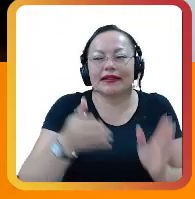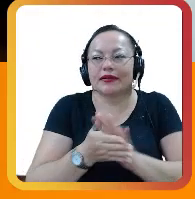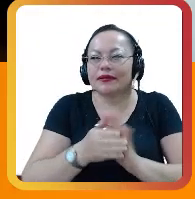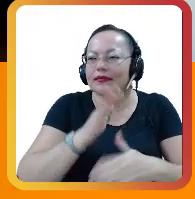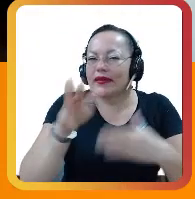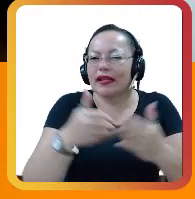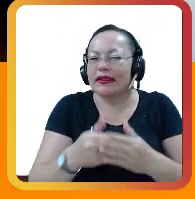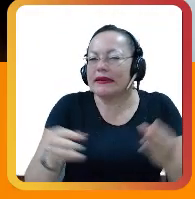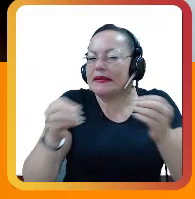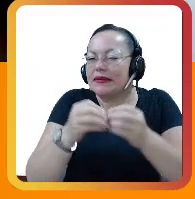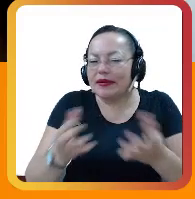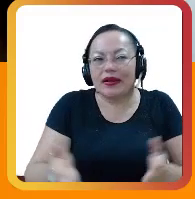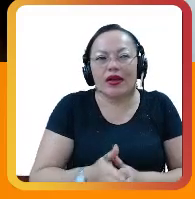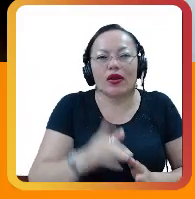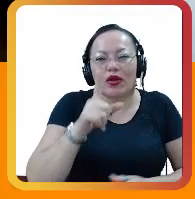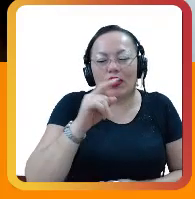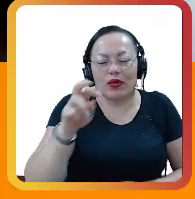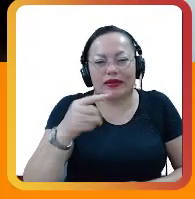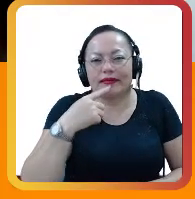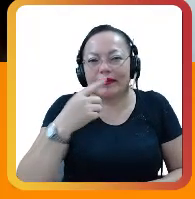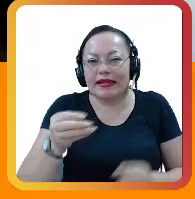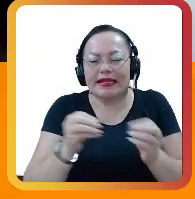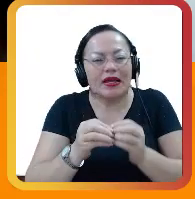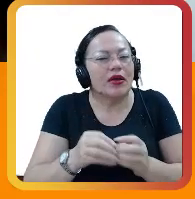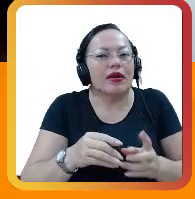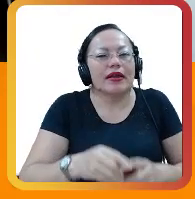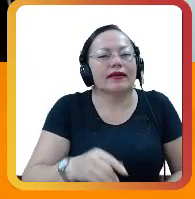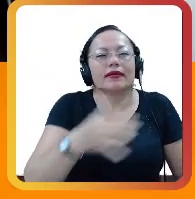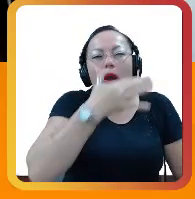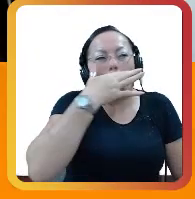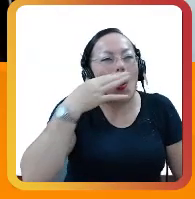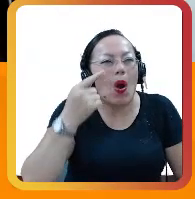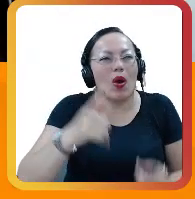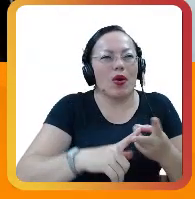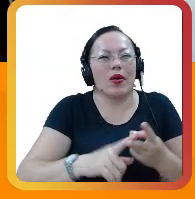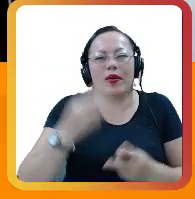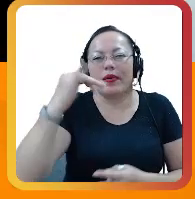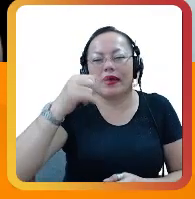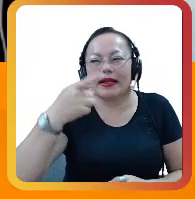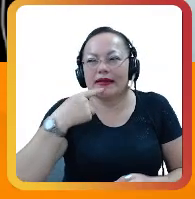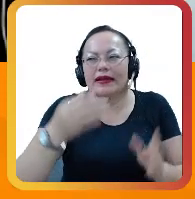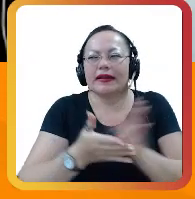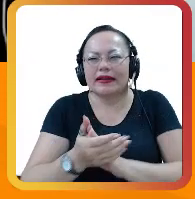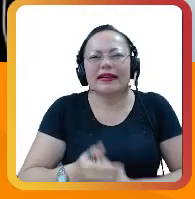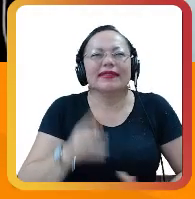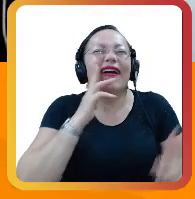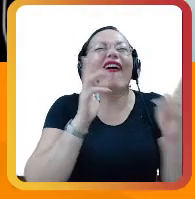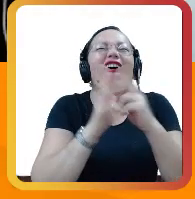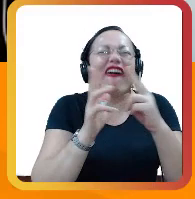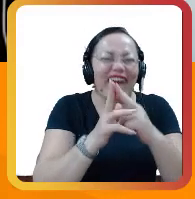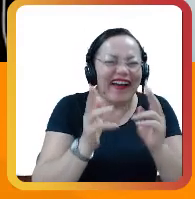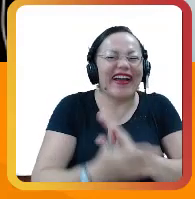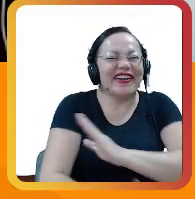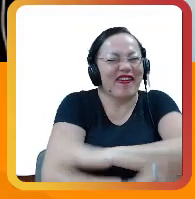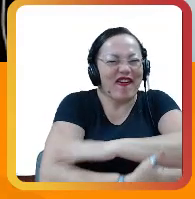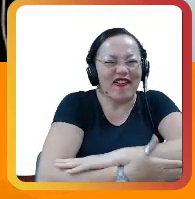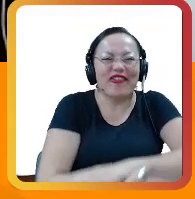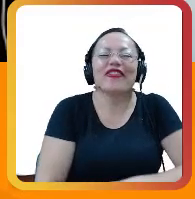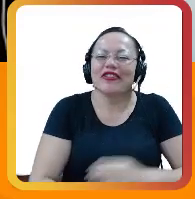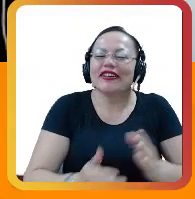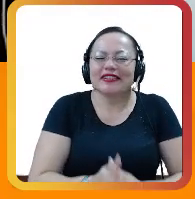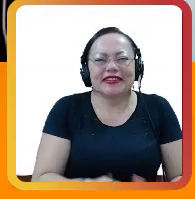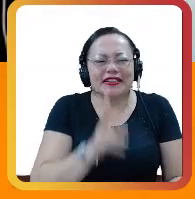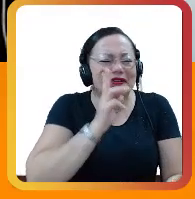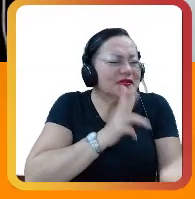Andreita Restrepo, Lucy Mendoza, Iván Aguirre, John Sang es fiel televidente nuestro, para él un abrazo